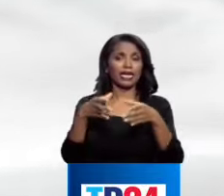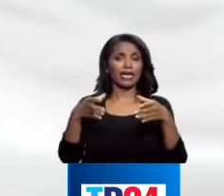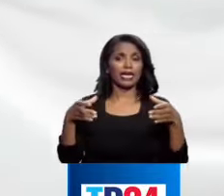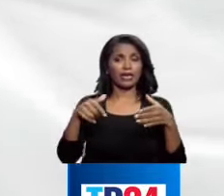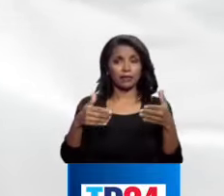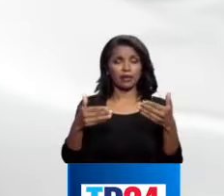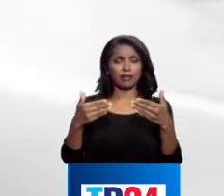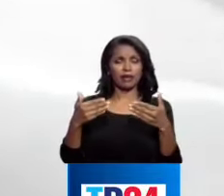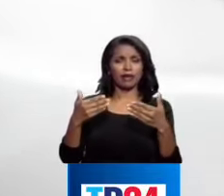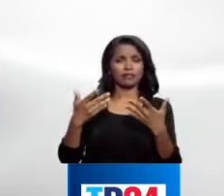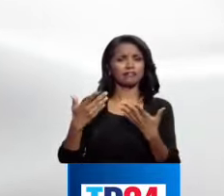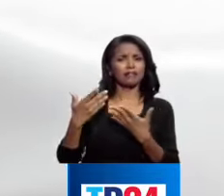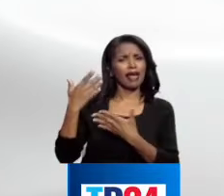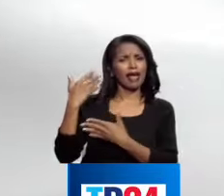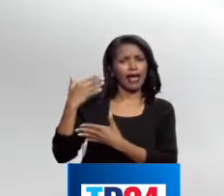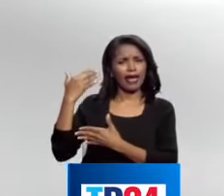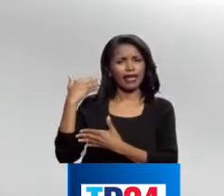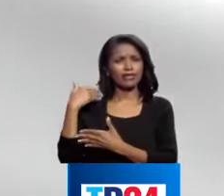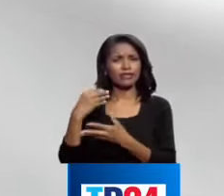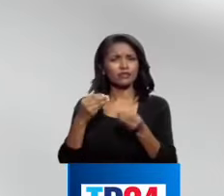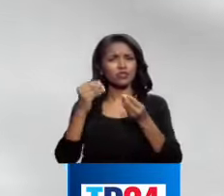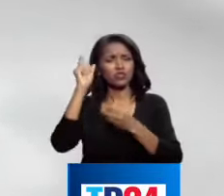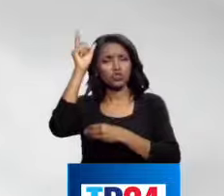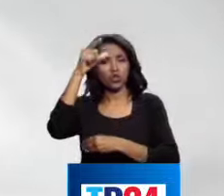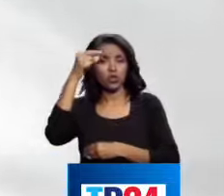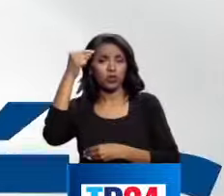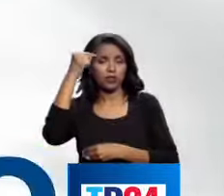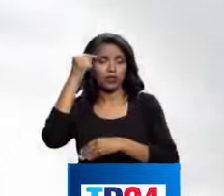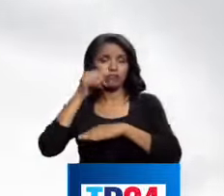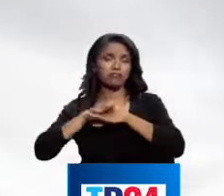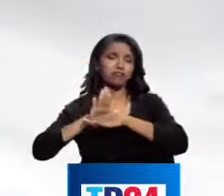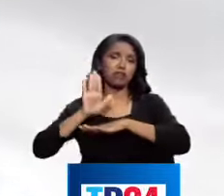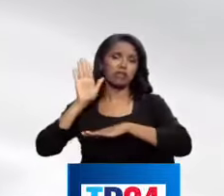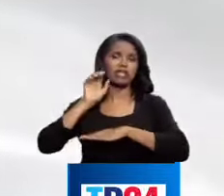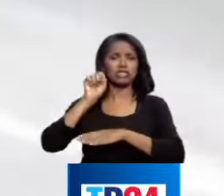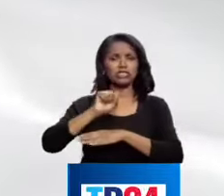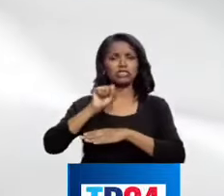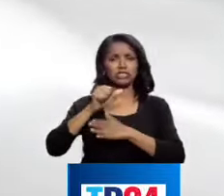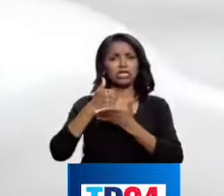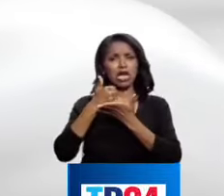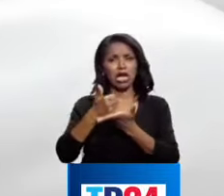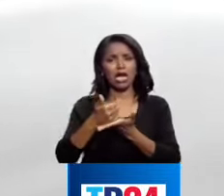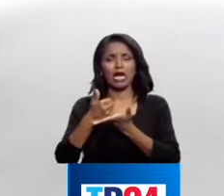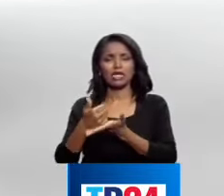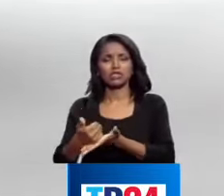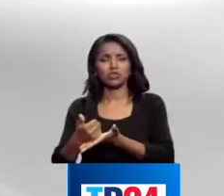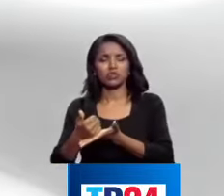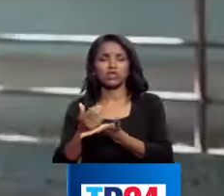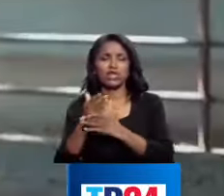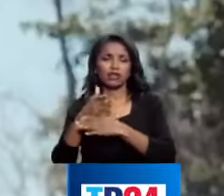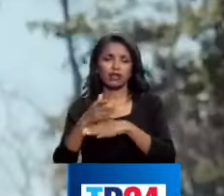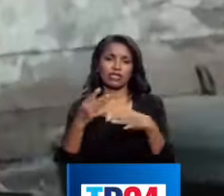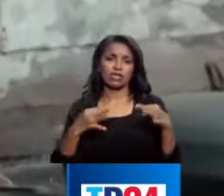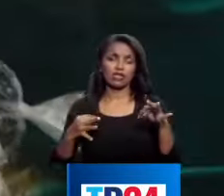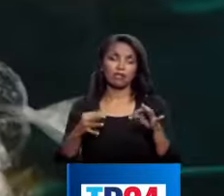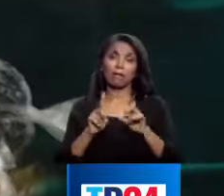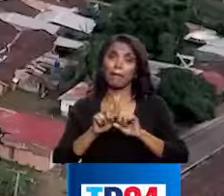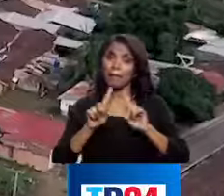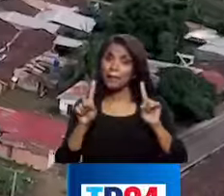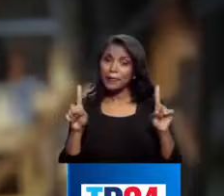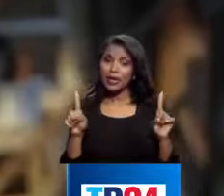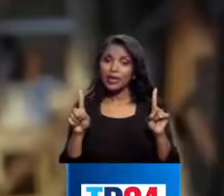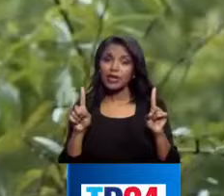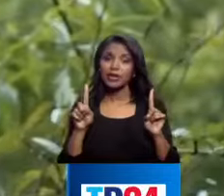últimas décadas, han sido varios los gobiernos que han prometido el aumento de empleo a través del turismo. Sin